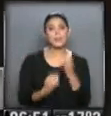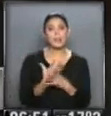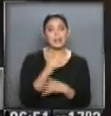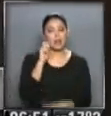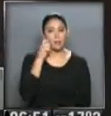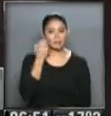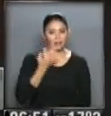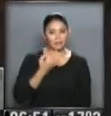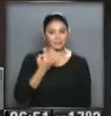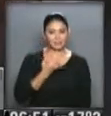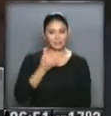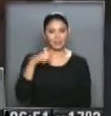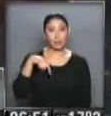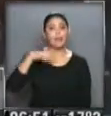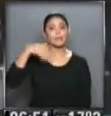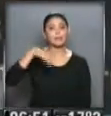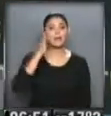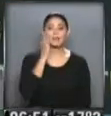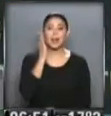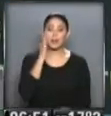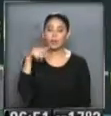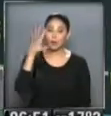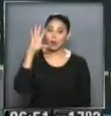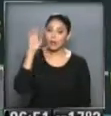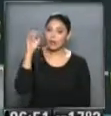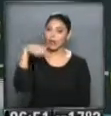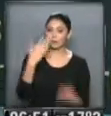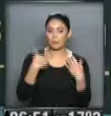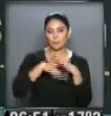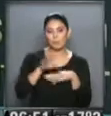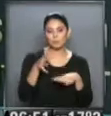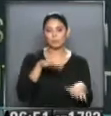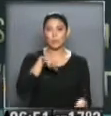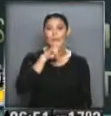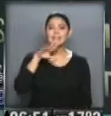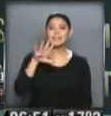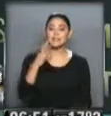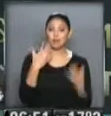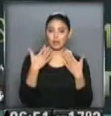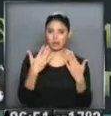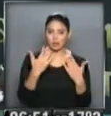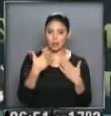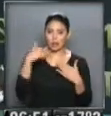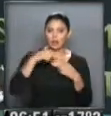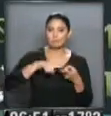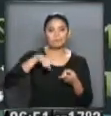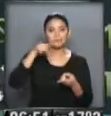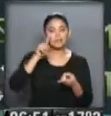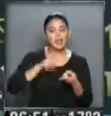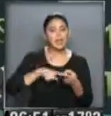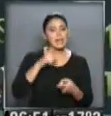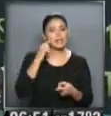muy agradable. Durante la tarde, recuerden que tendremos una máxima que rondará los 25 grados en una jornada con algo